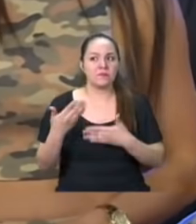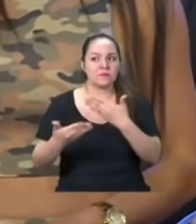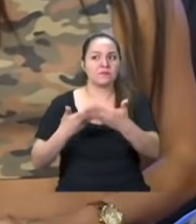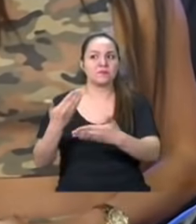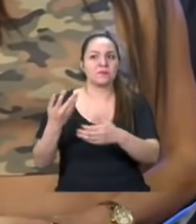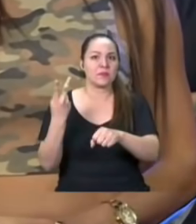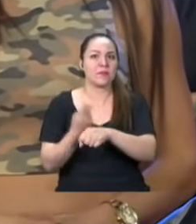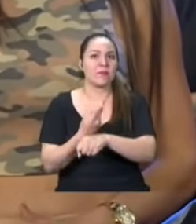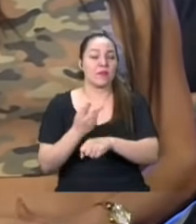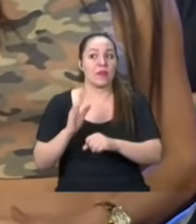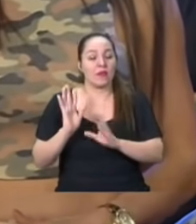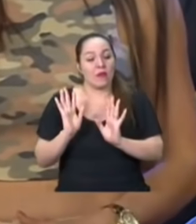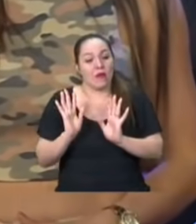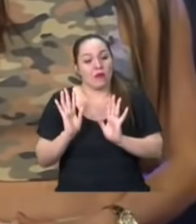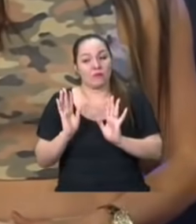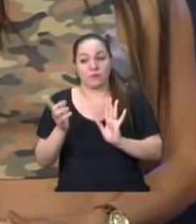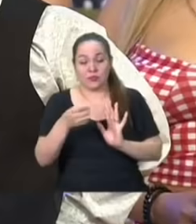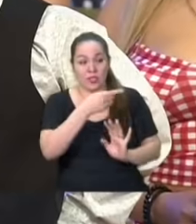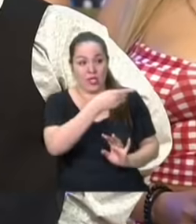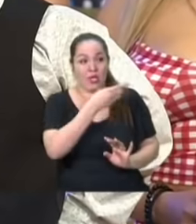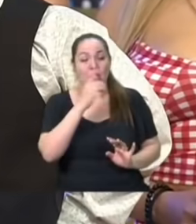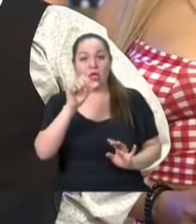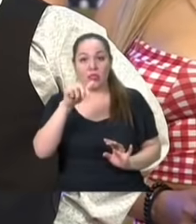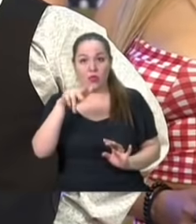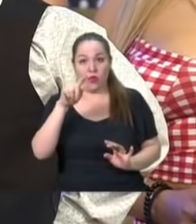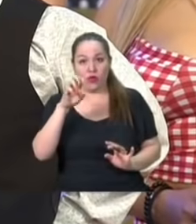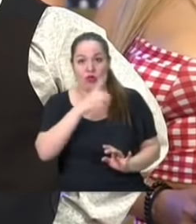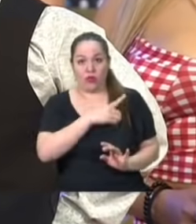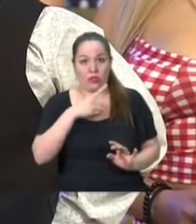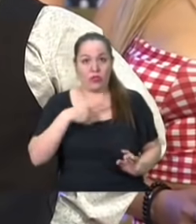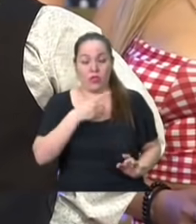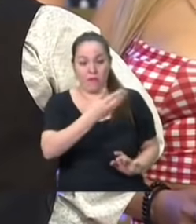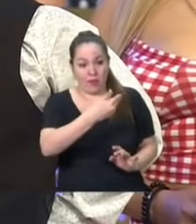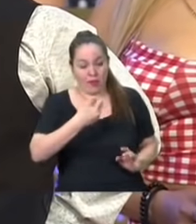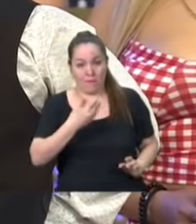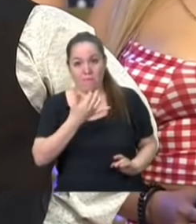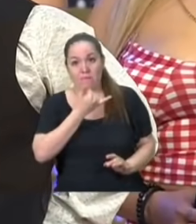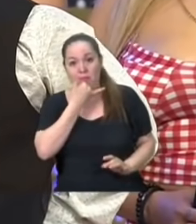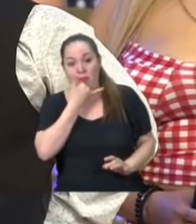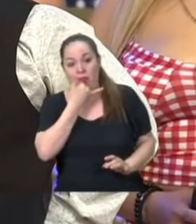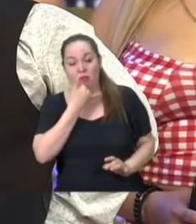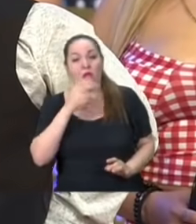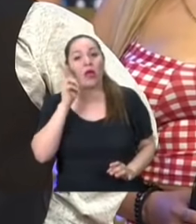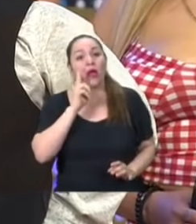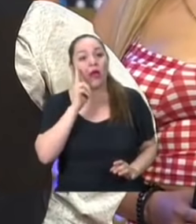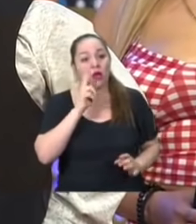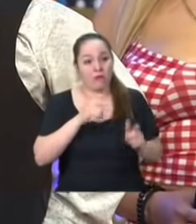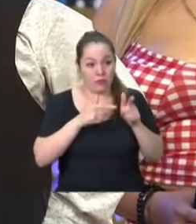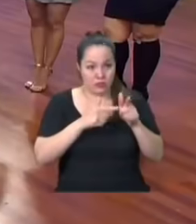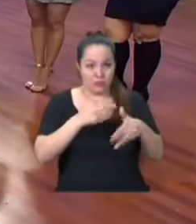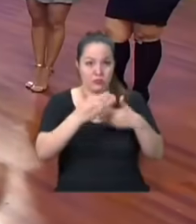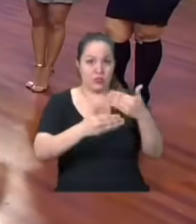Yo creo que él tendría que pedirme perdón y pues a ver si lo perdono.